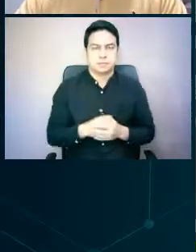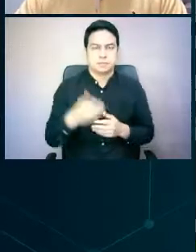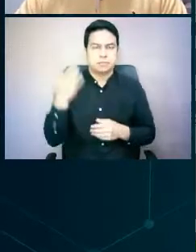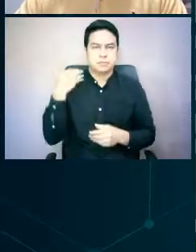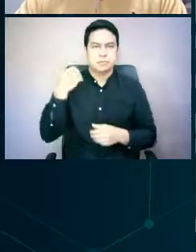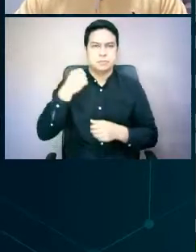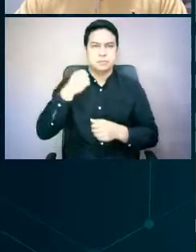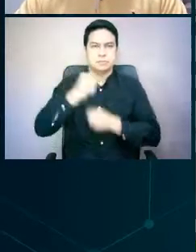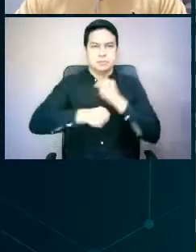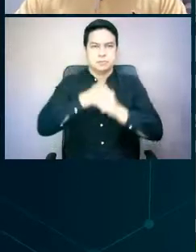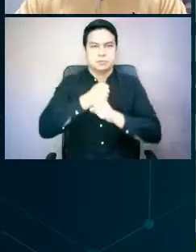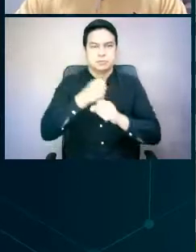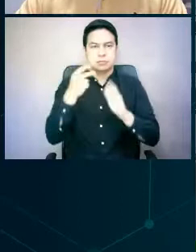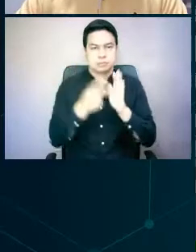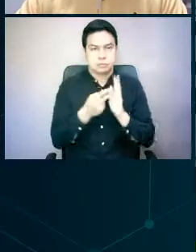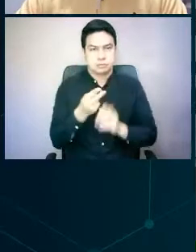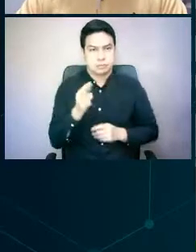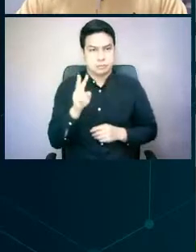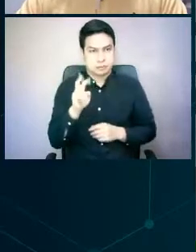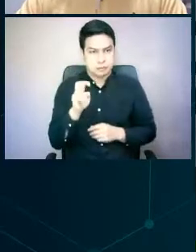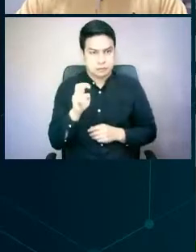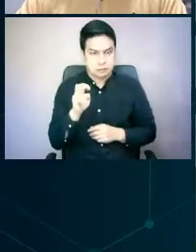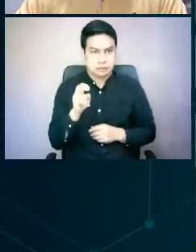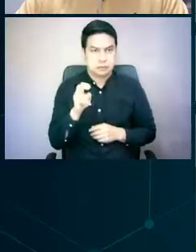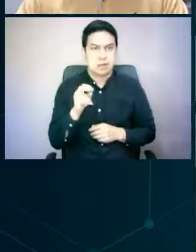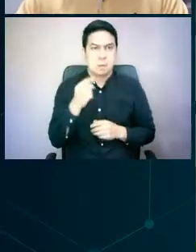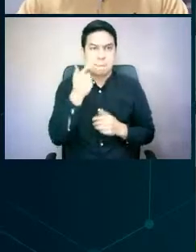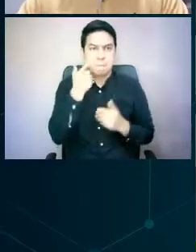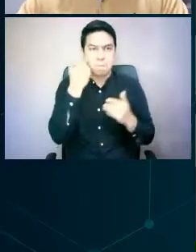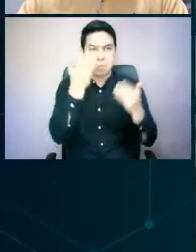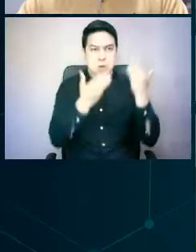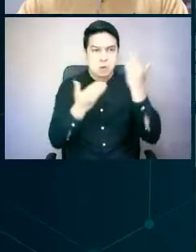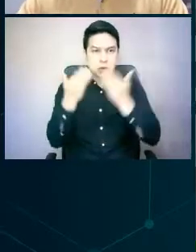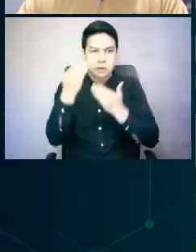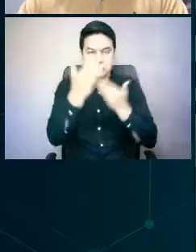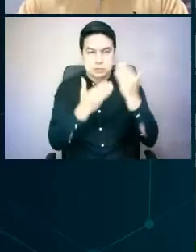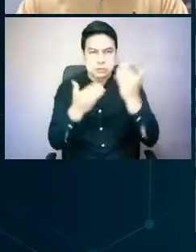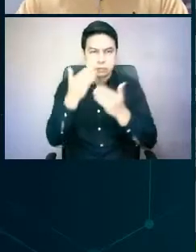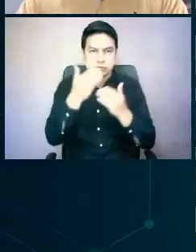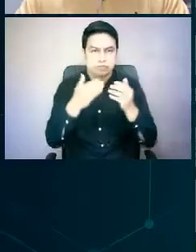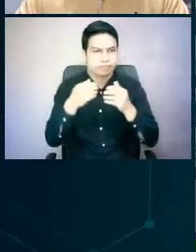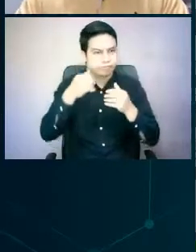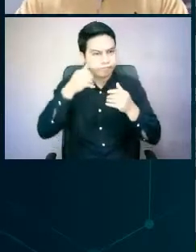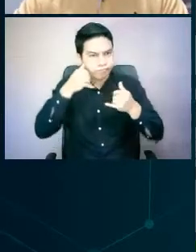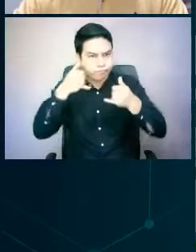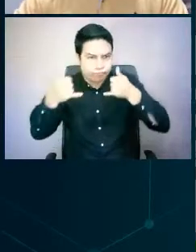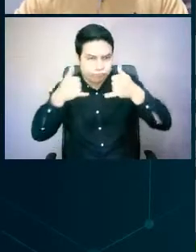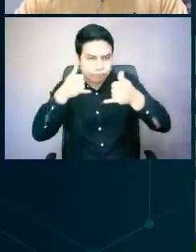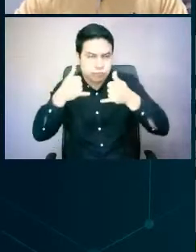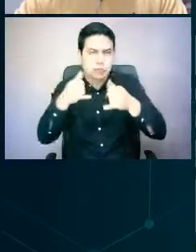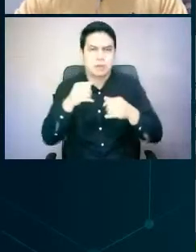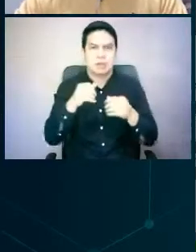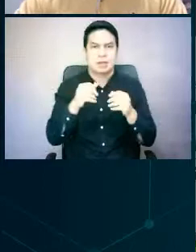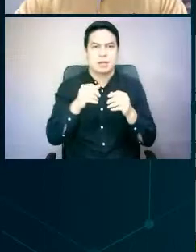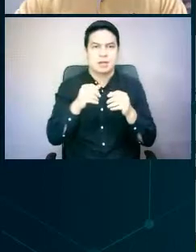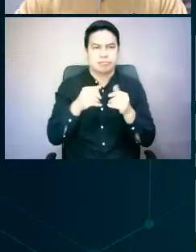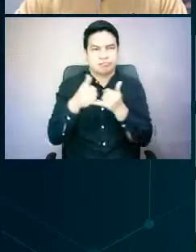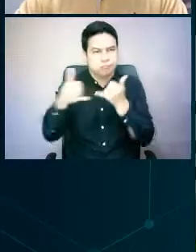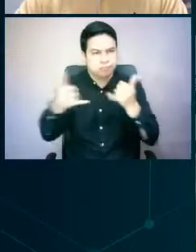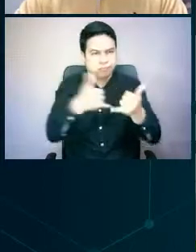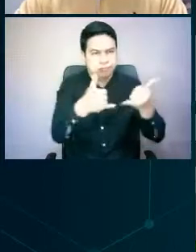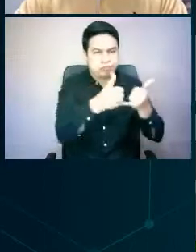realizaron pruebas para conocer la manera en que operaba el esquema de protección distancia sobre la red MPLS de la